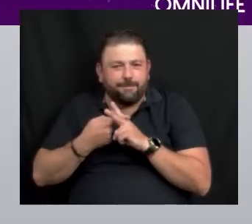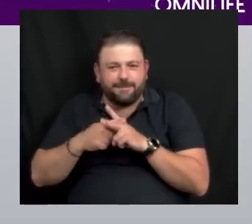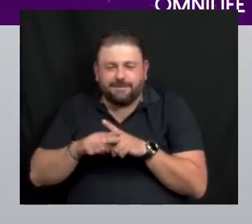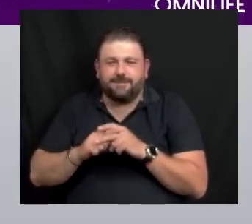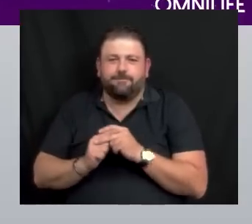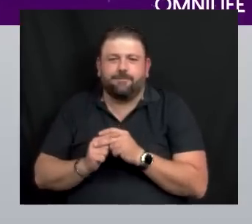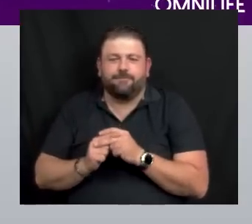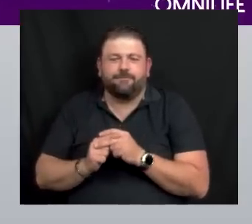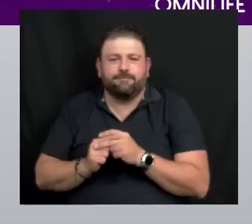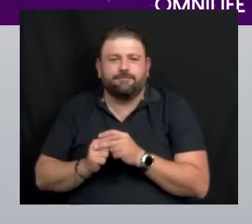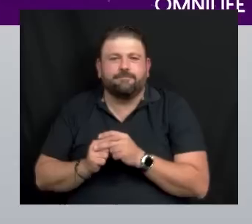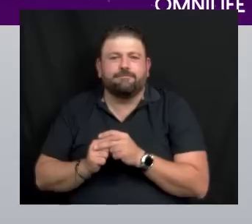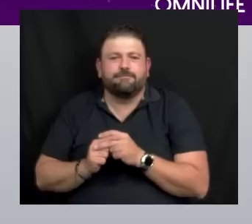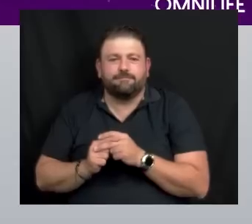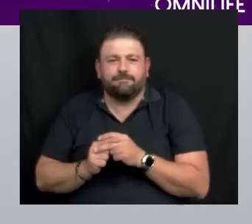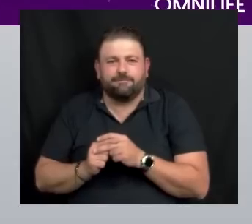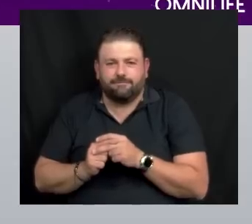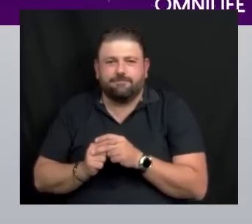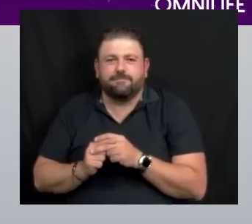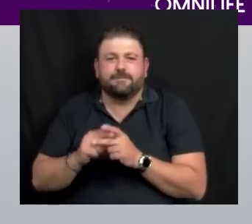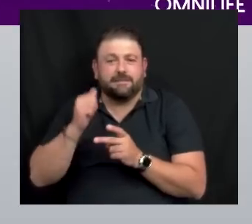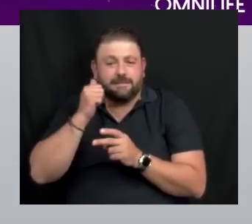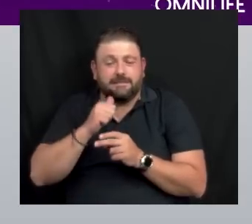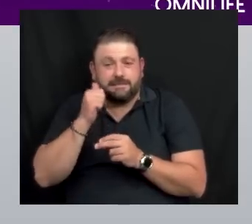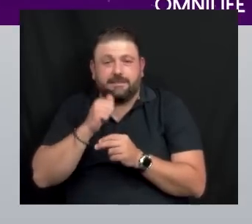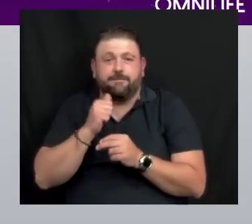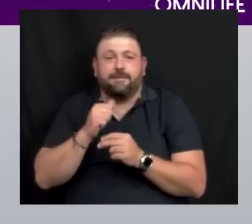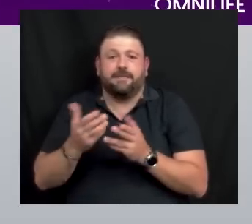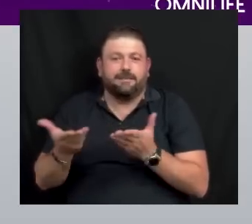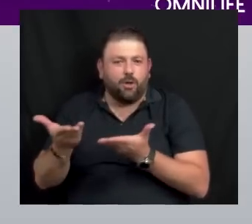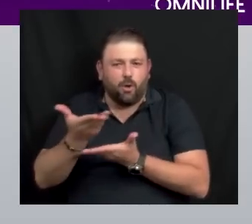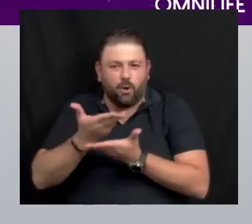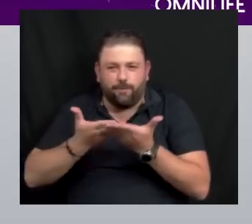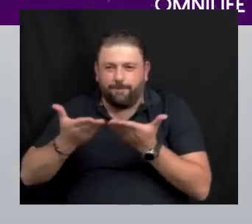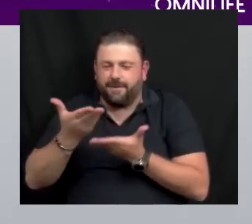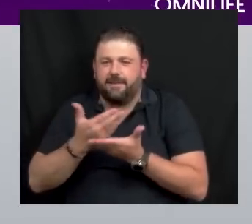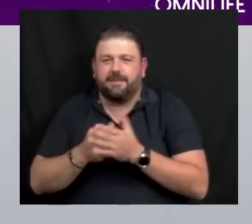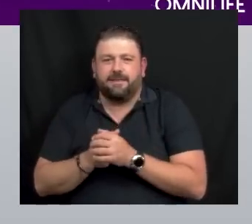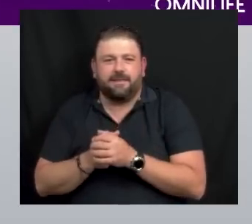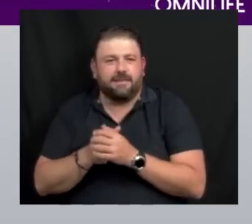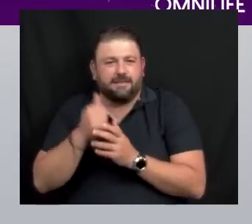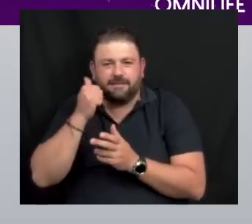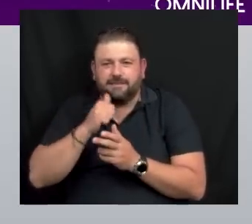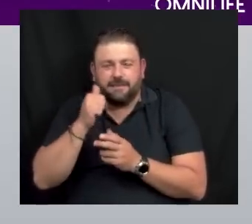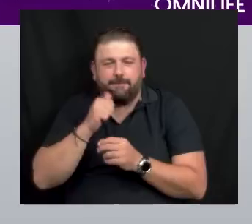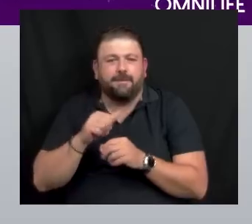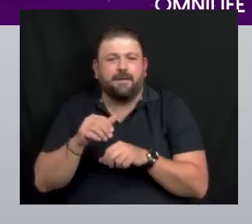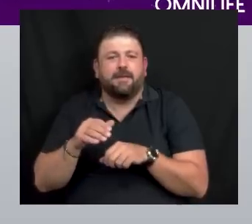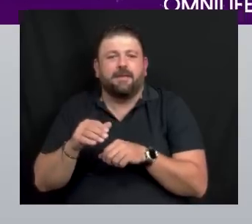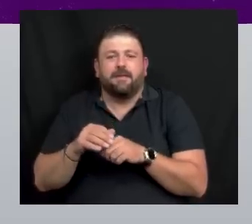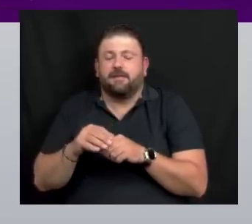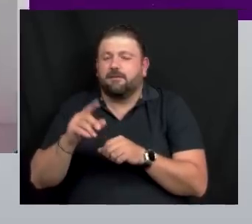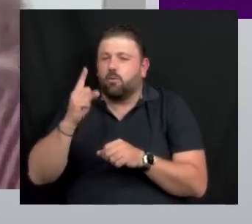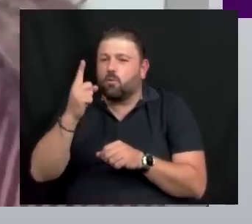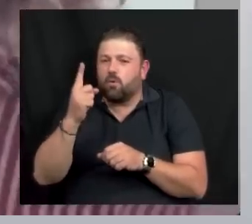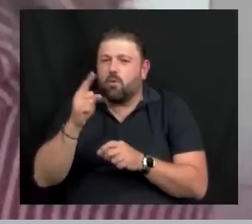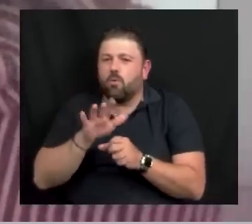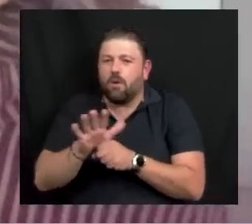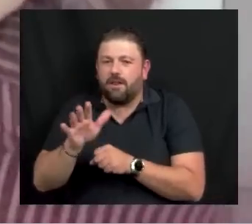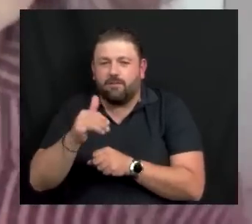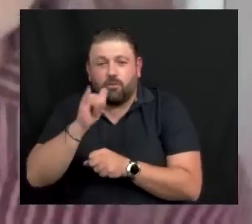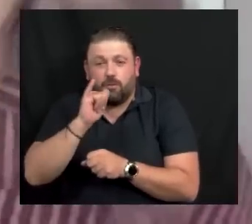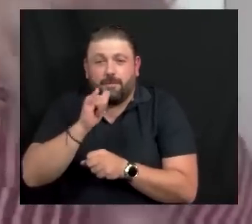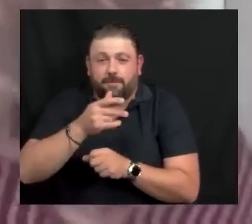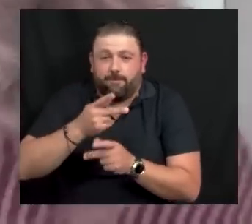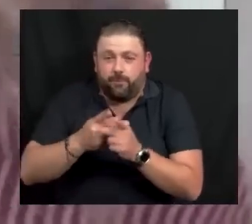pues no paro de compartir todos los beneficios de lo que es, número uno, tomar el producto.